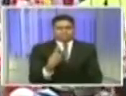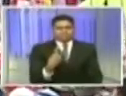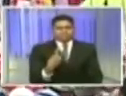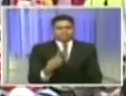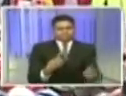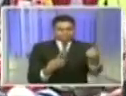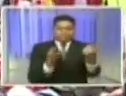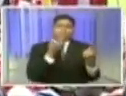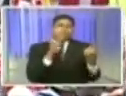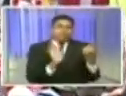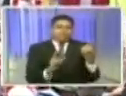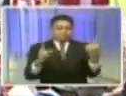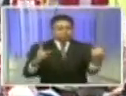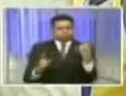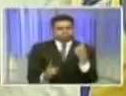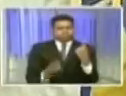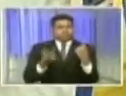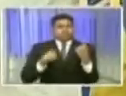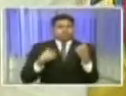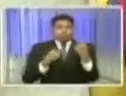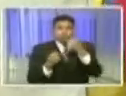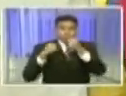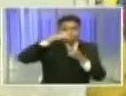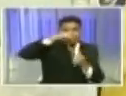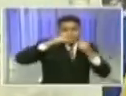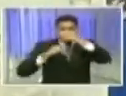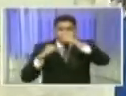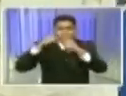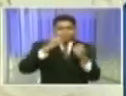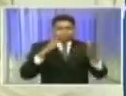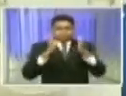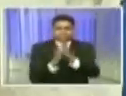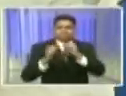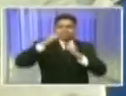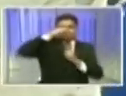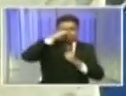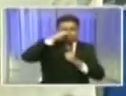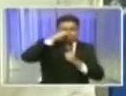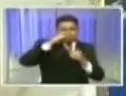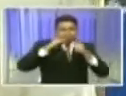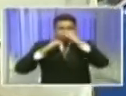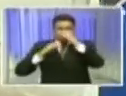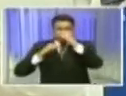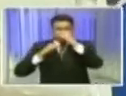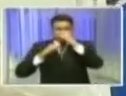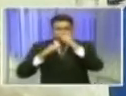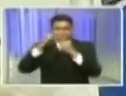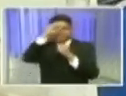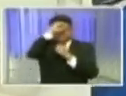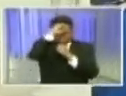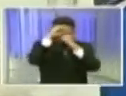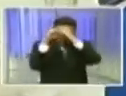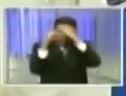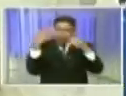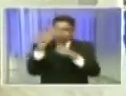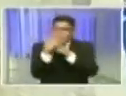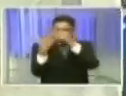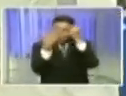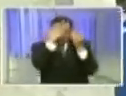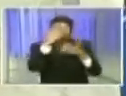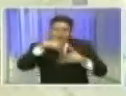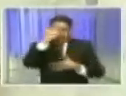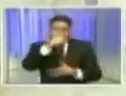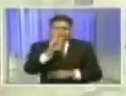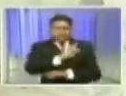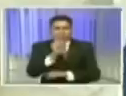Por ejemplo, yo estoy en un ring de boxeo con el Potro, levanta la guardia. No, oh, vale, pero así no se pelea, Potro.